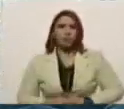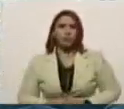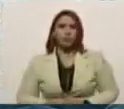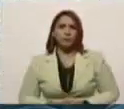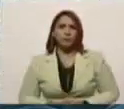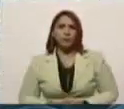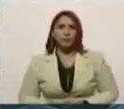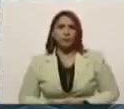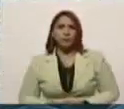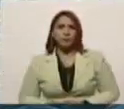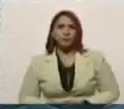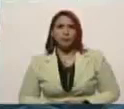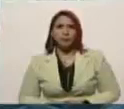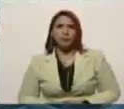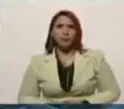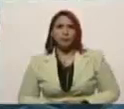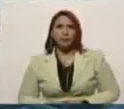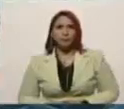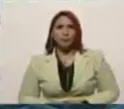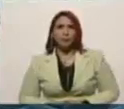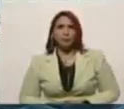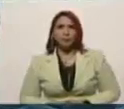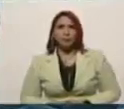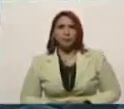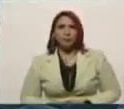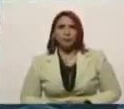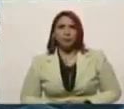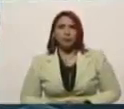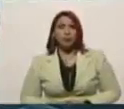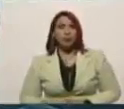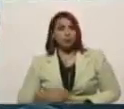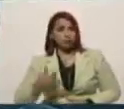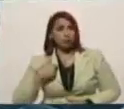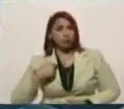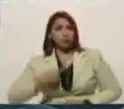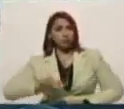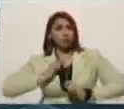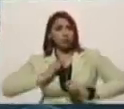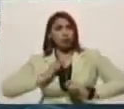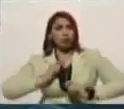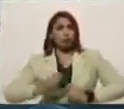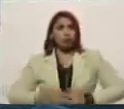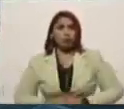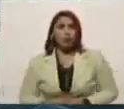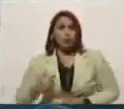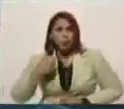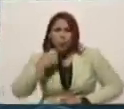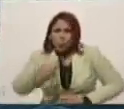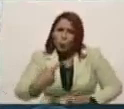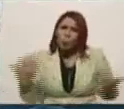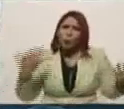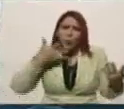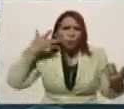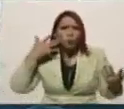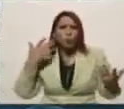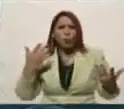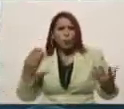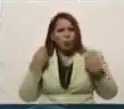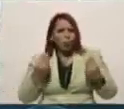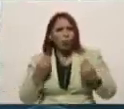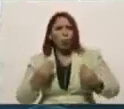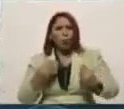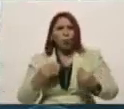Armada Nacional Bolivariana. Y me ha tocado, lo digo orgulloso como comandante en